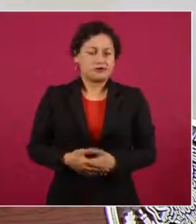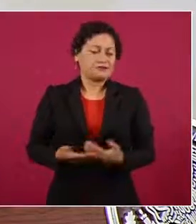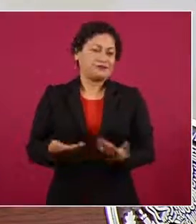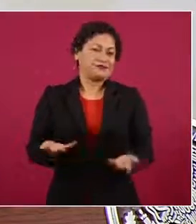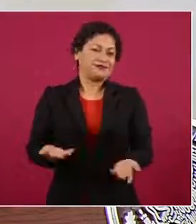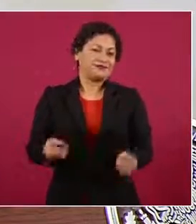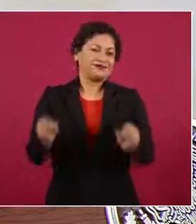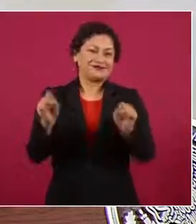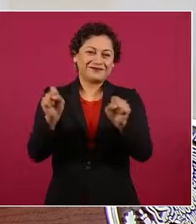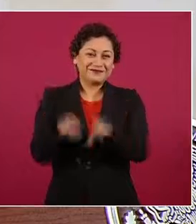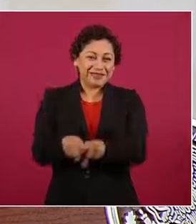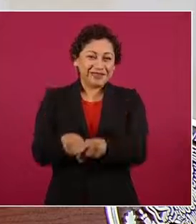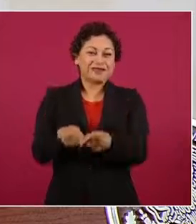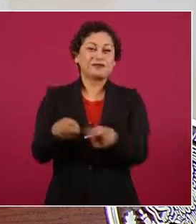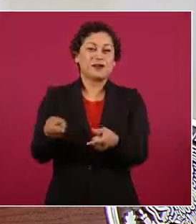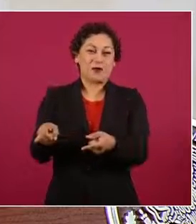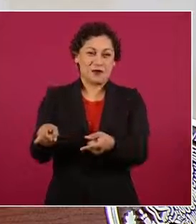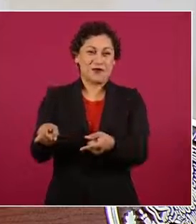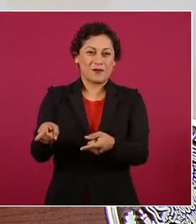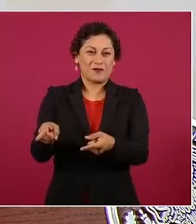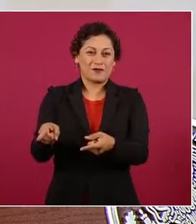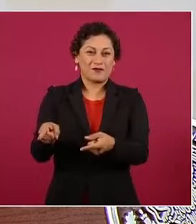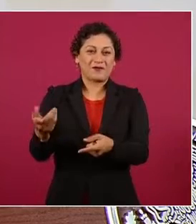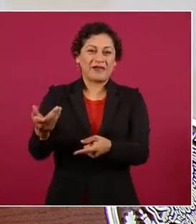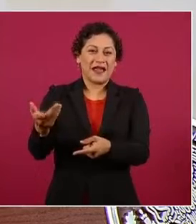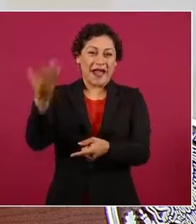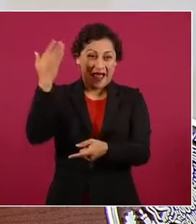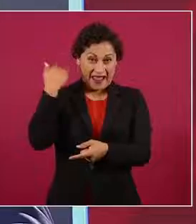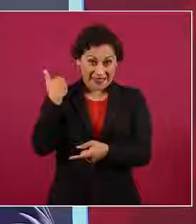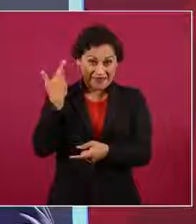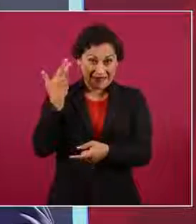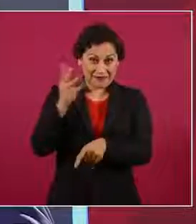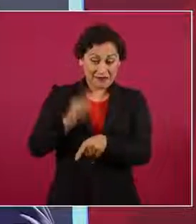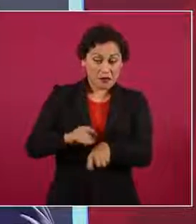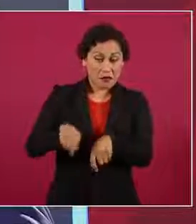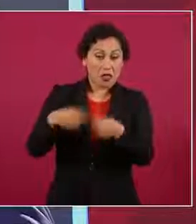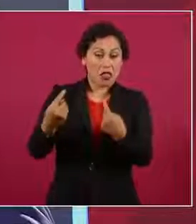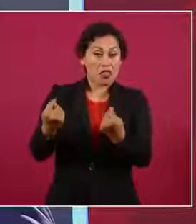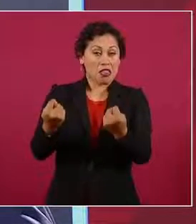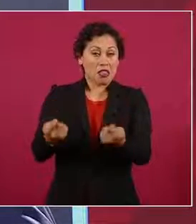que participaron en la campaña en contra del Tren Maya.